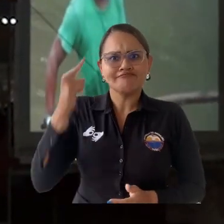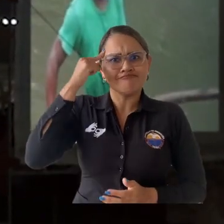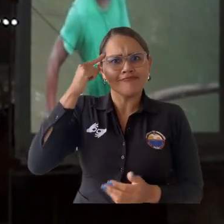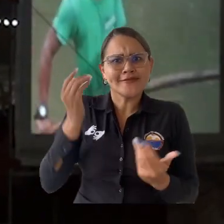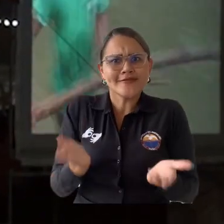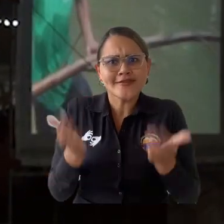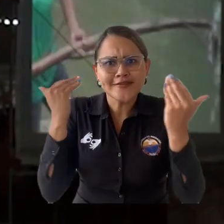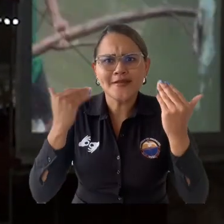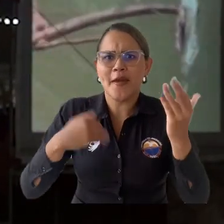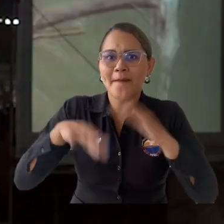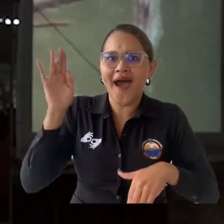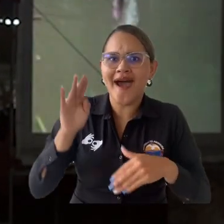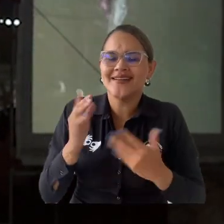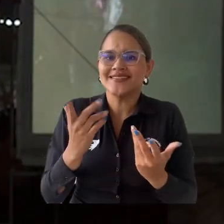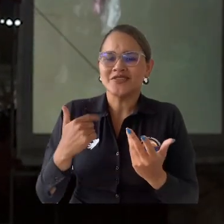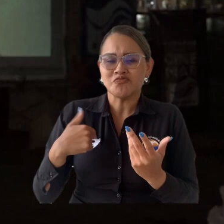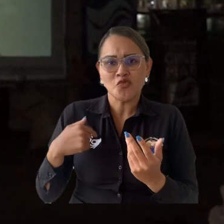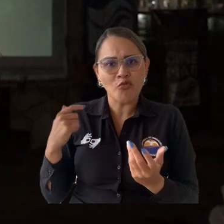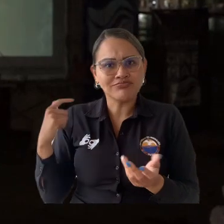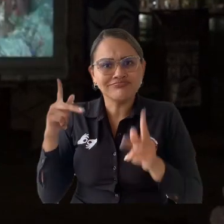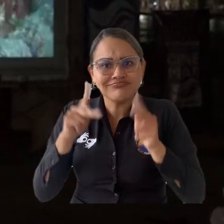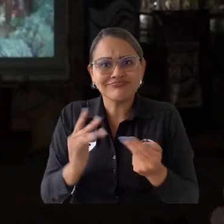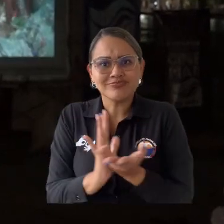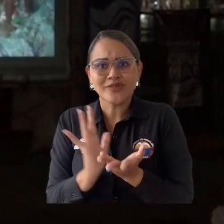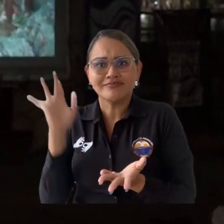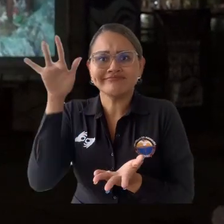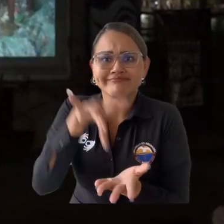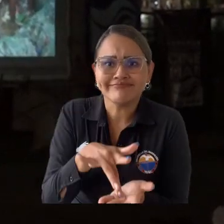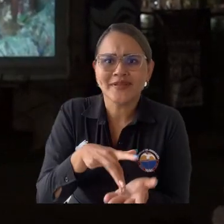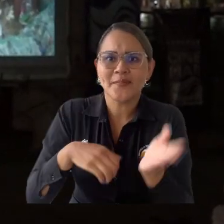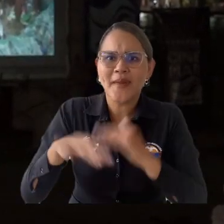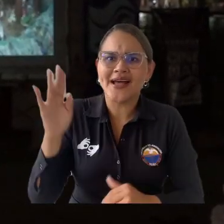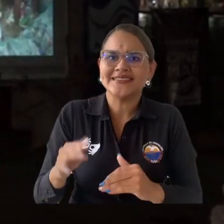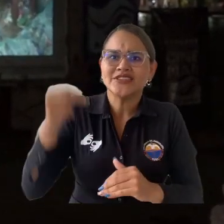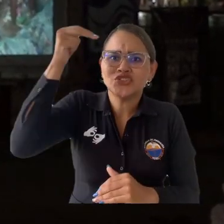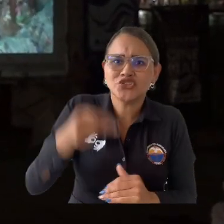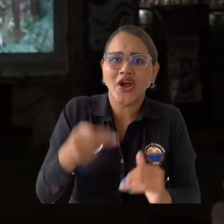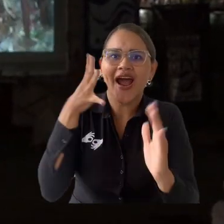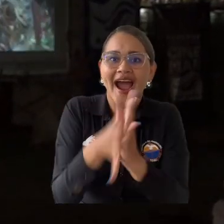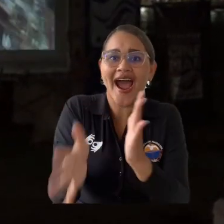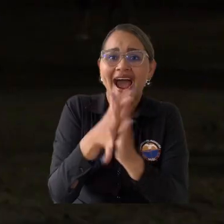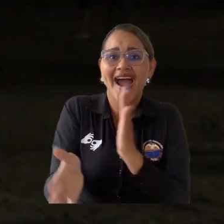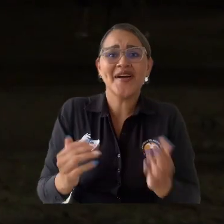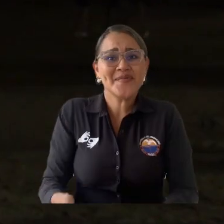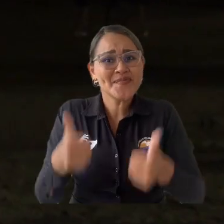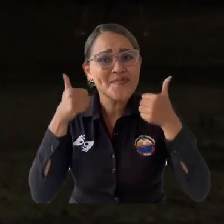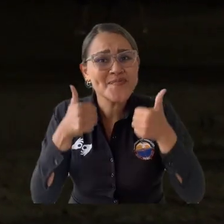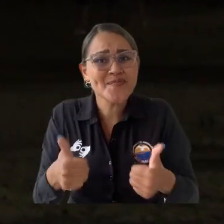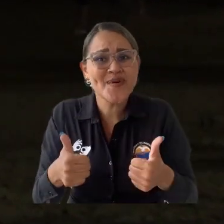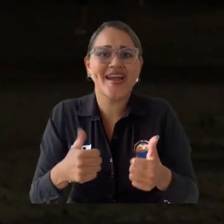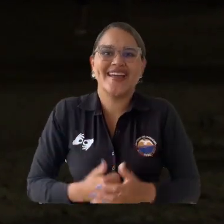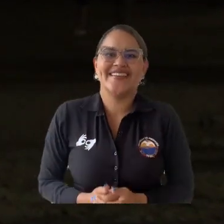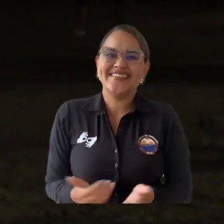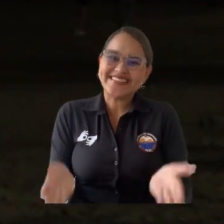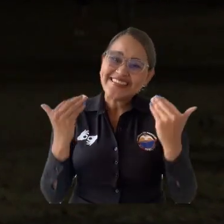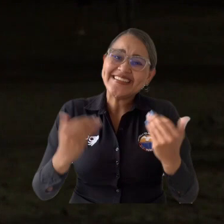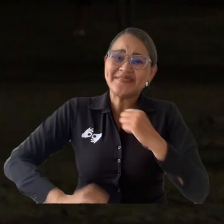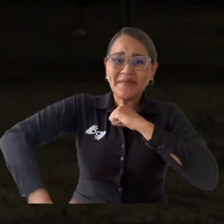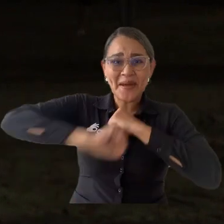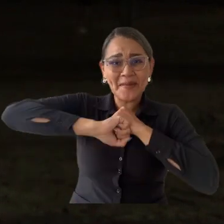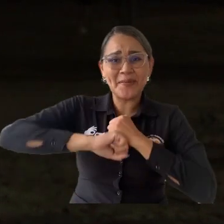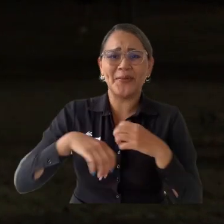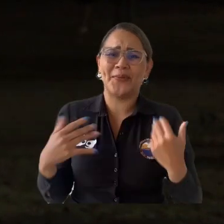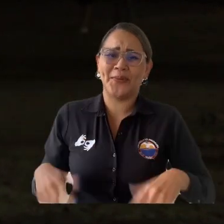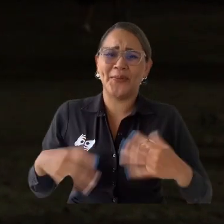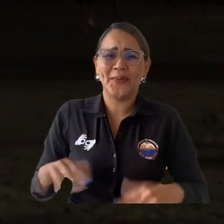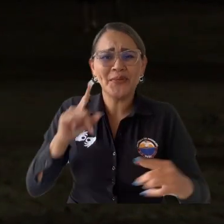estén dando como estos espacios a los estudiantes, porque la verdad es que se necesitan, porque hay muchas historias por contar. Esto significaría un apoyo muy